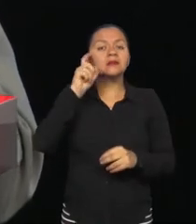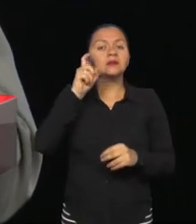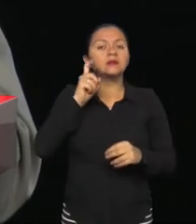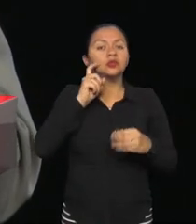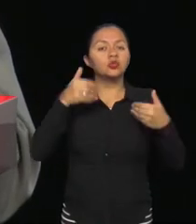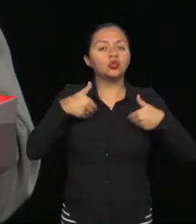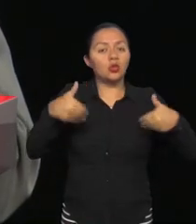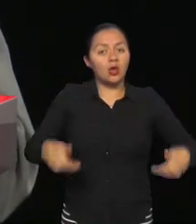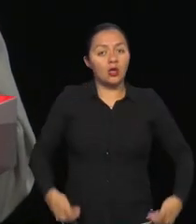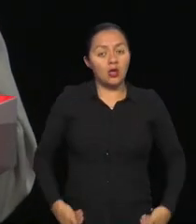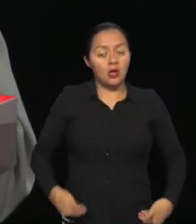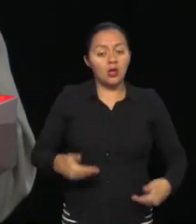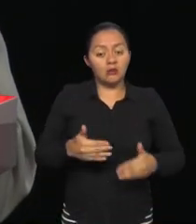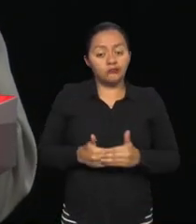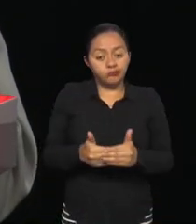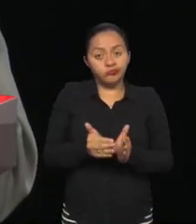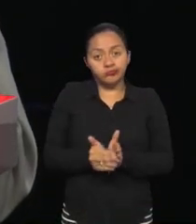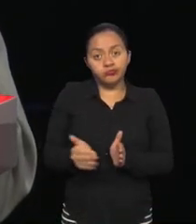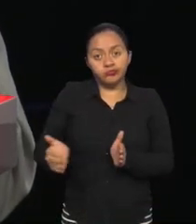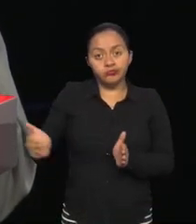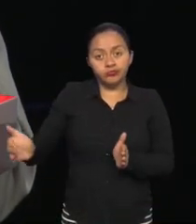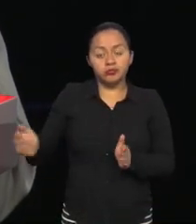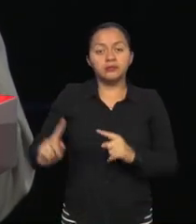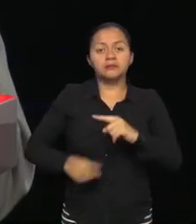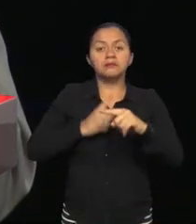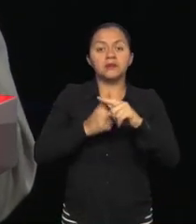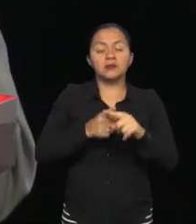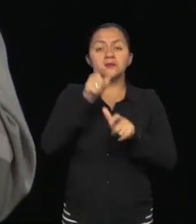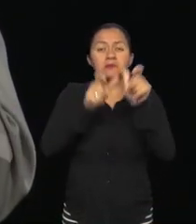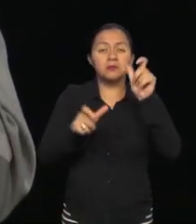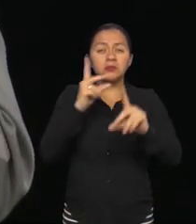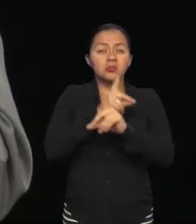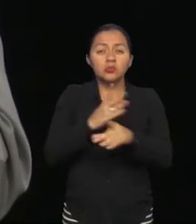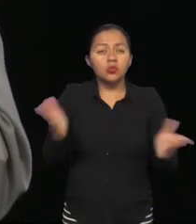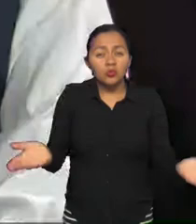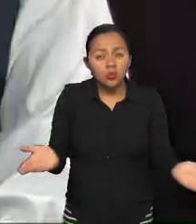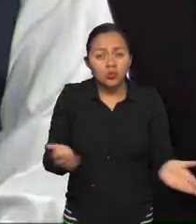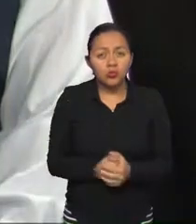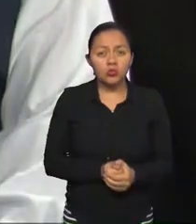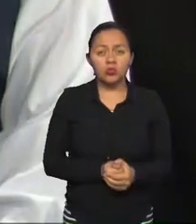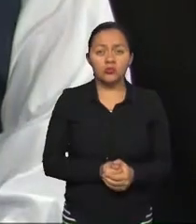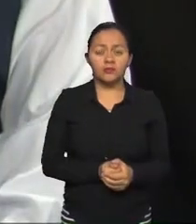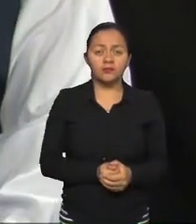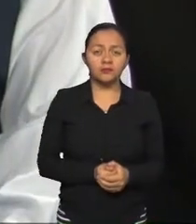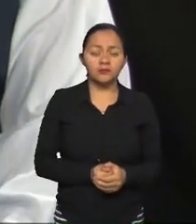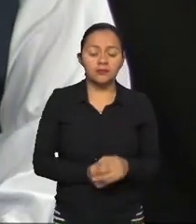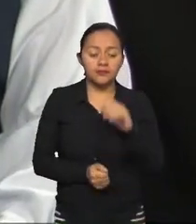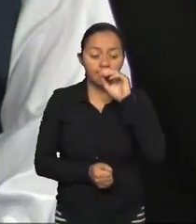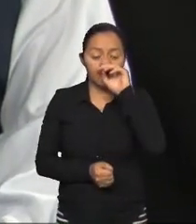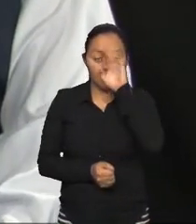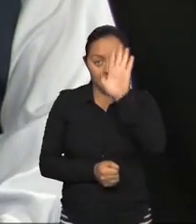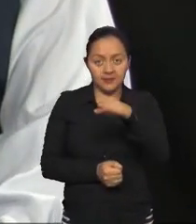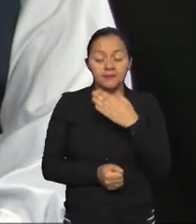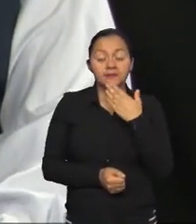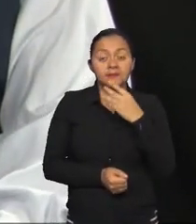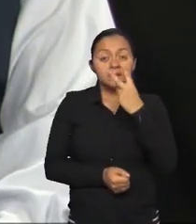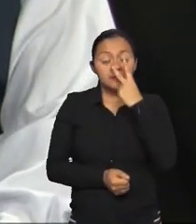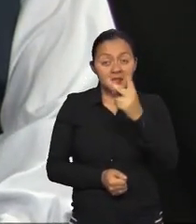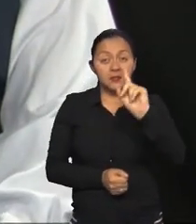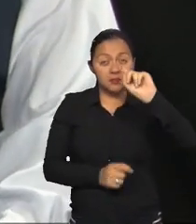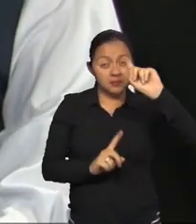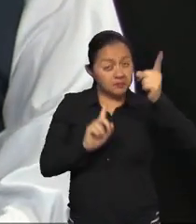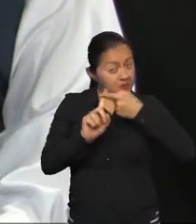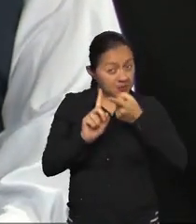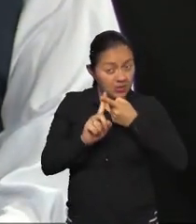o reproductiva y que no sea sexualizada la persona con discapacidad. Bueno, primerito es una cuestión